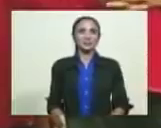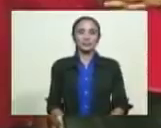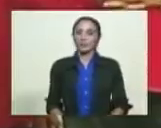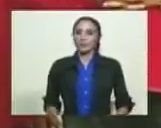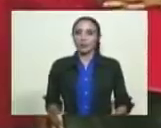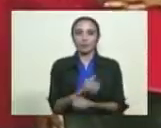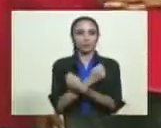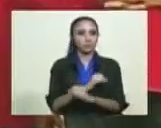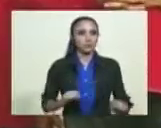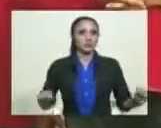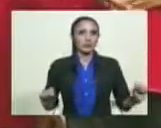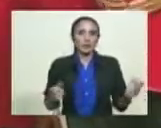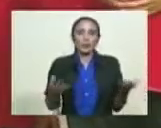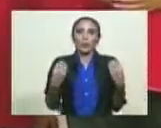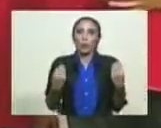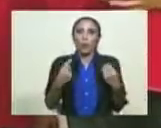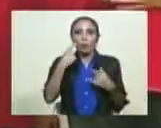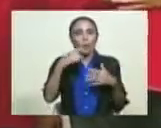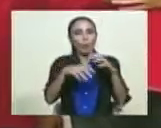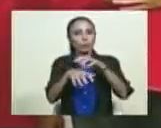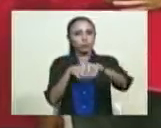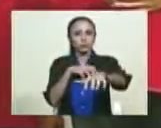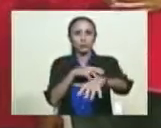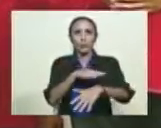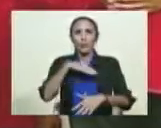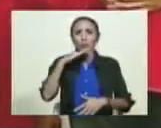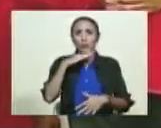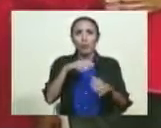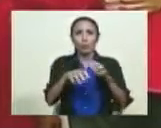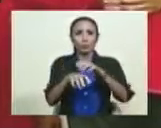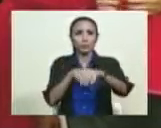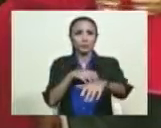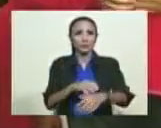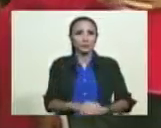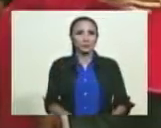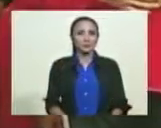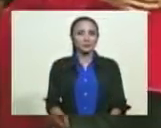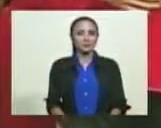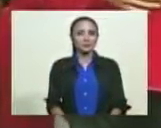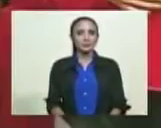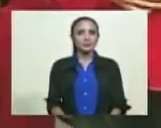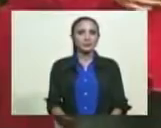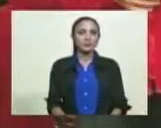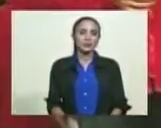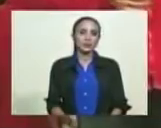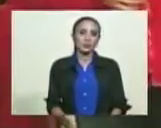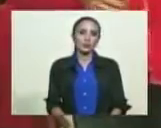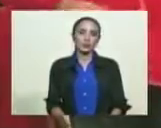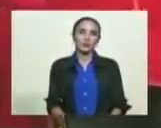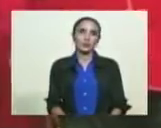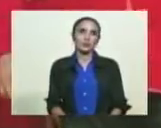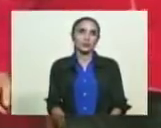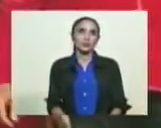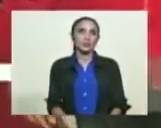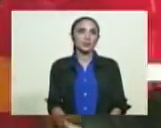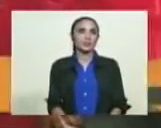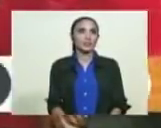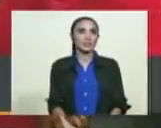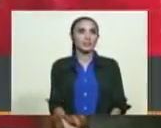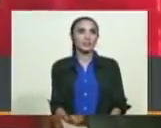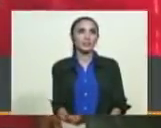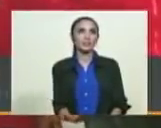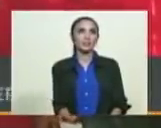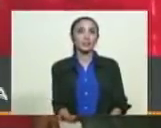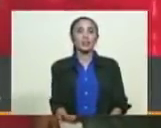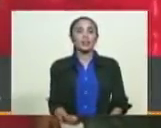imposible pedir más. Quiero enviar un saludo muy cariñoso a las niñas y